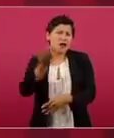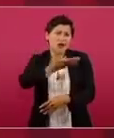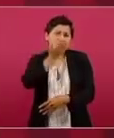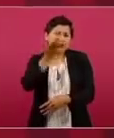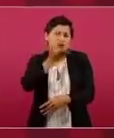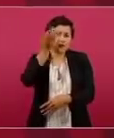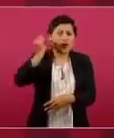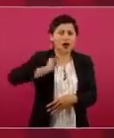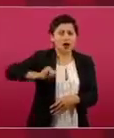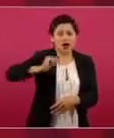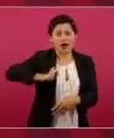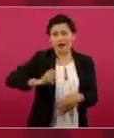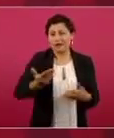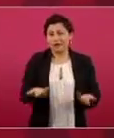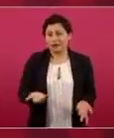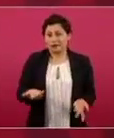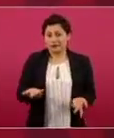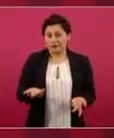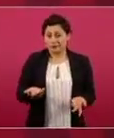que se tienen que ir